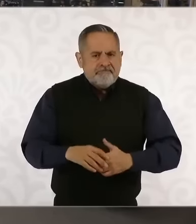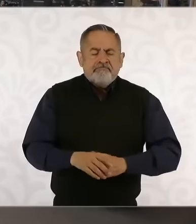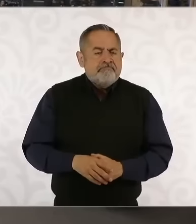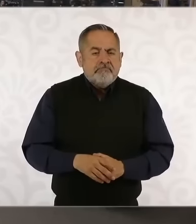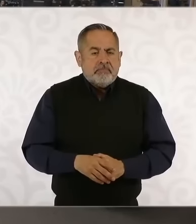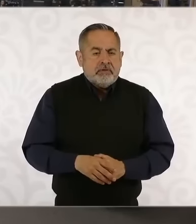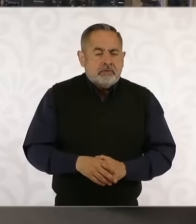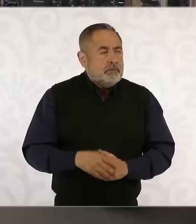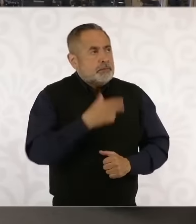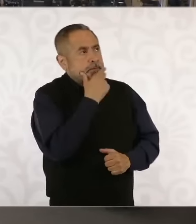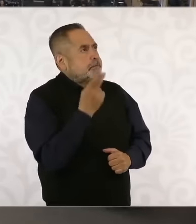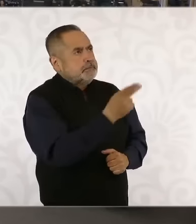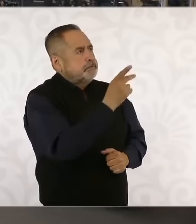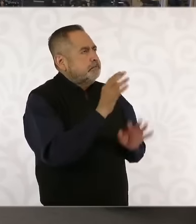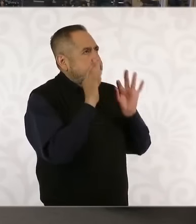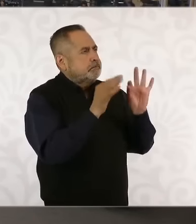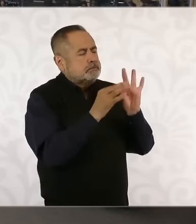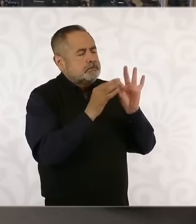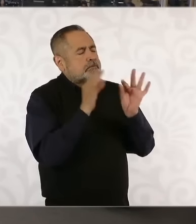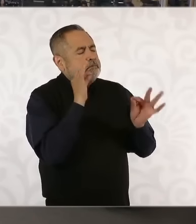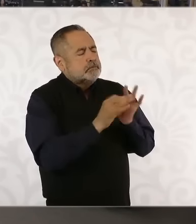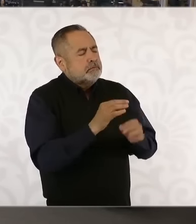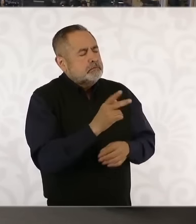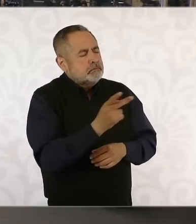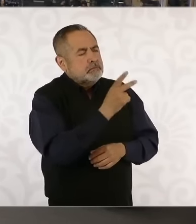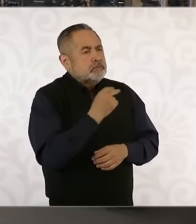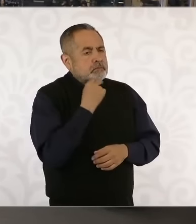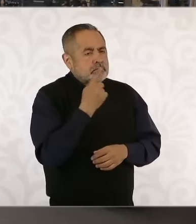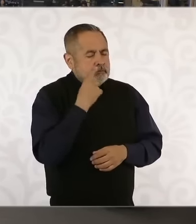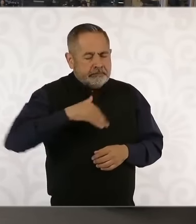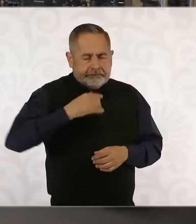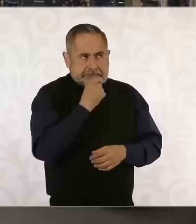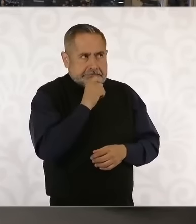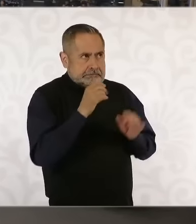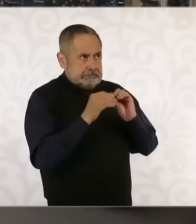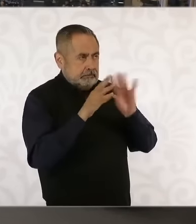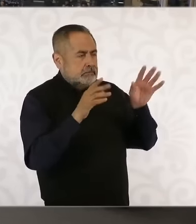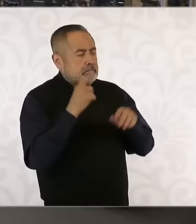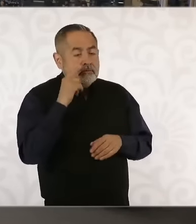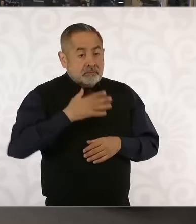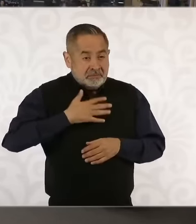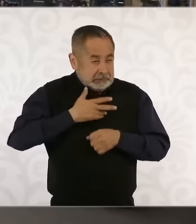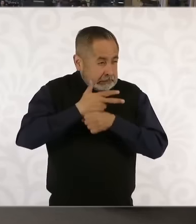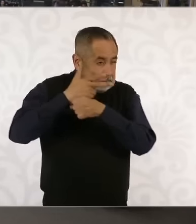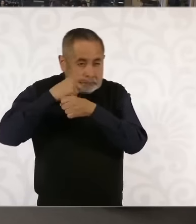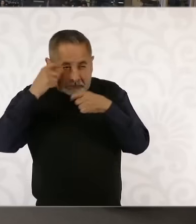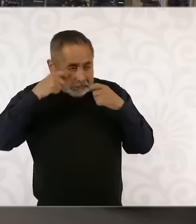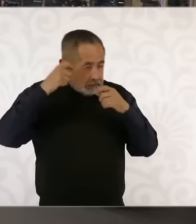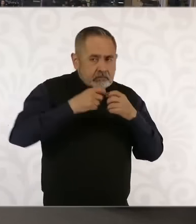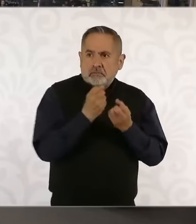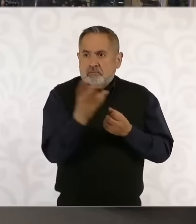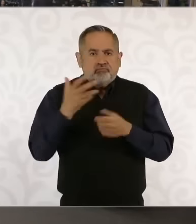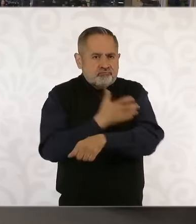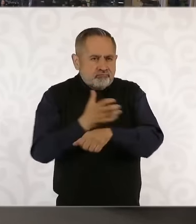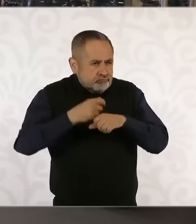Nada más como precisión, efectivamente, ahí no lo aclaré, pero sí del lado donde estuvimos cubriendo, de hecho fuimos varios compañeros